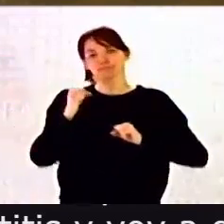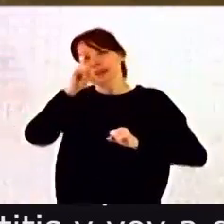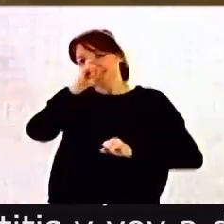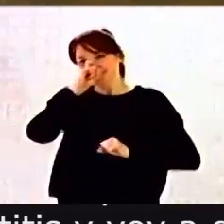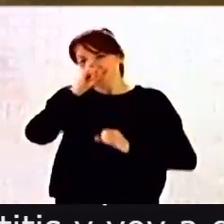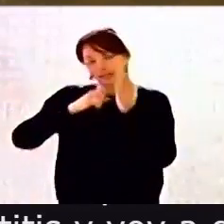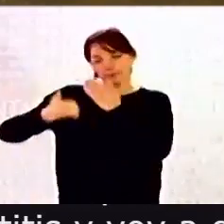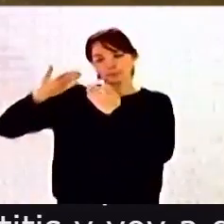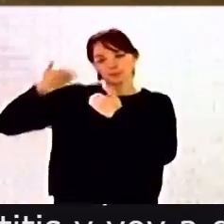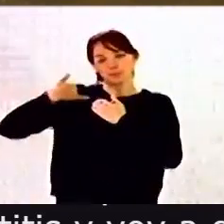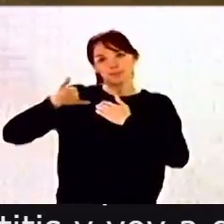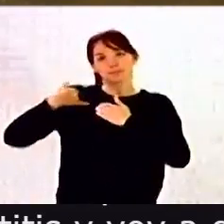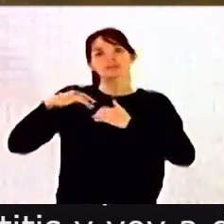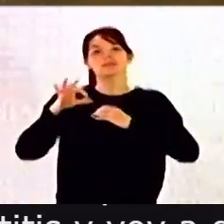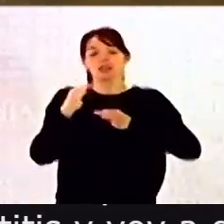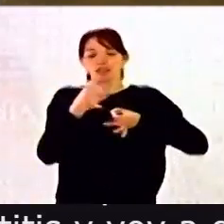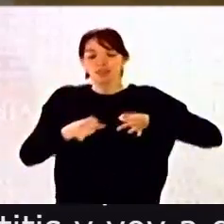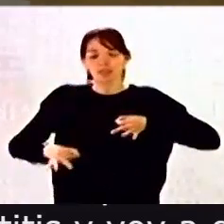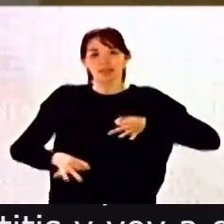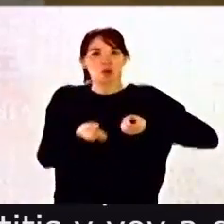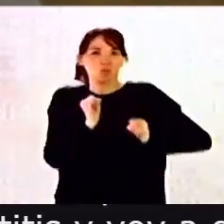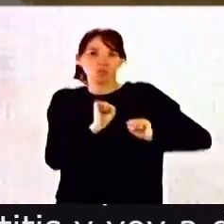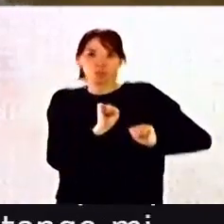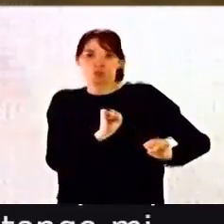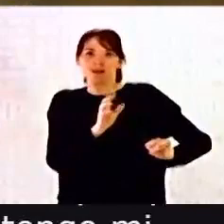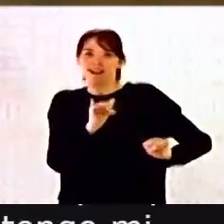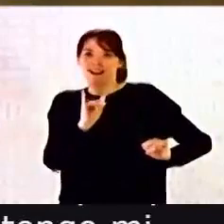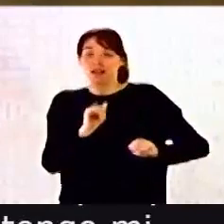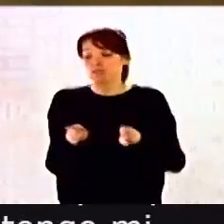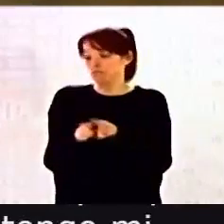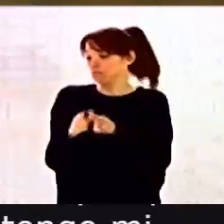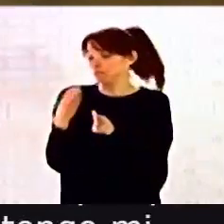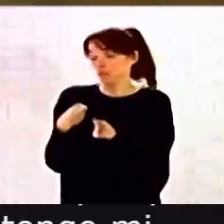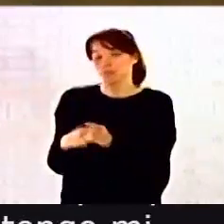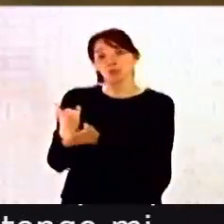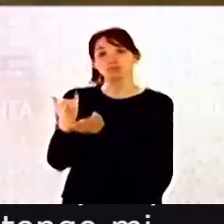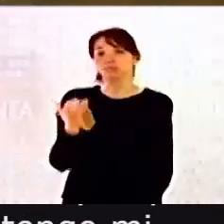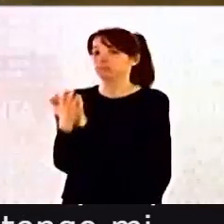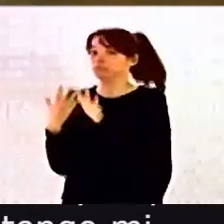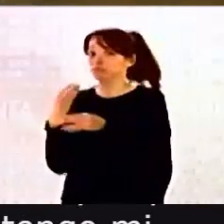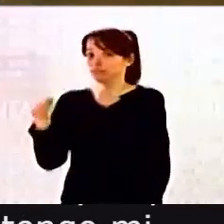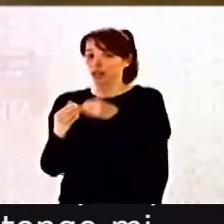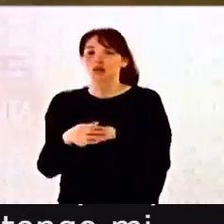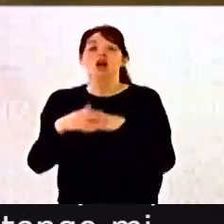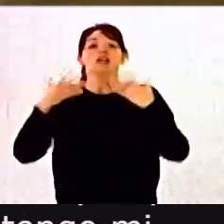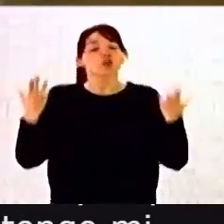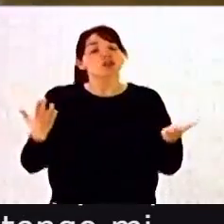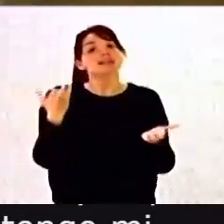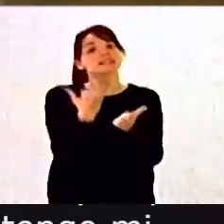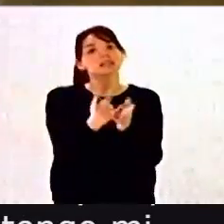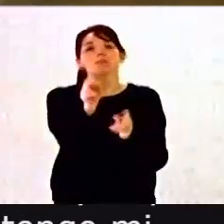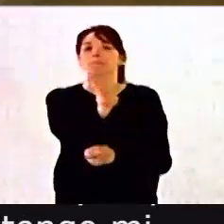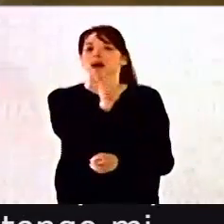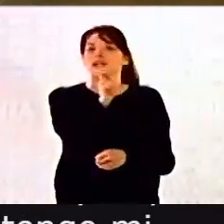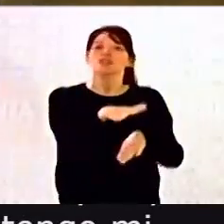mis anticuerpos de recuerdo. Y eso es lo mismo que pasa con estos test. Por lo tanto, los test son muy válidos si dan